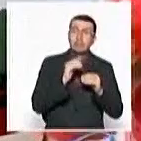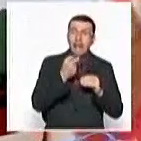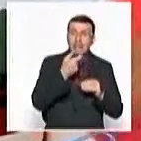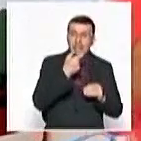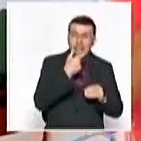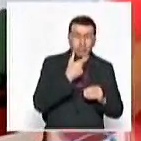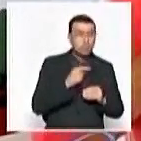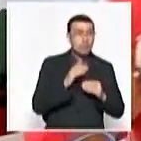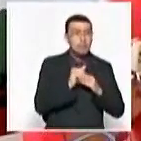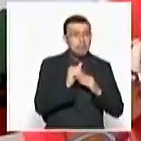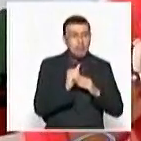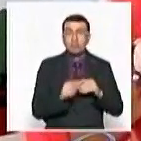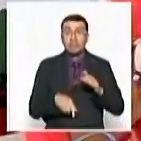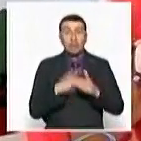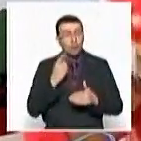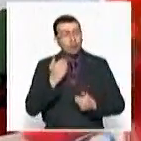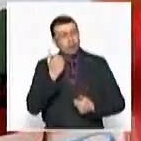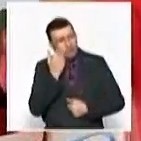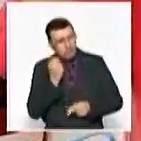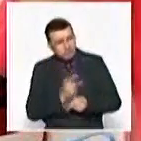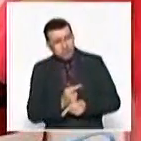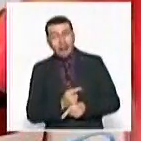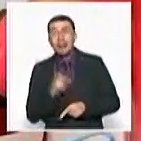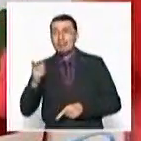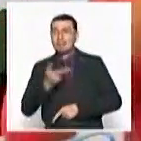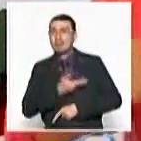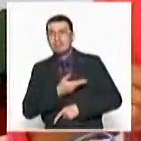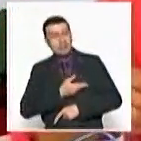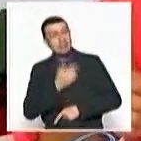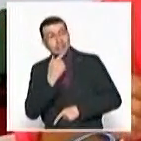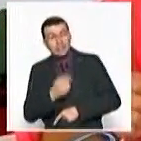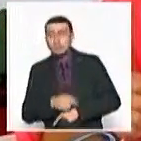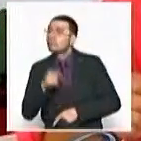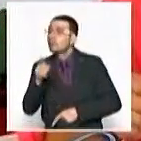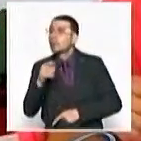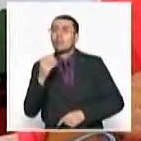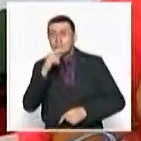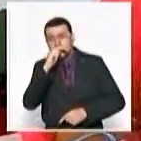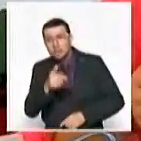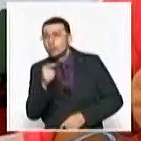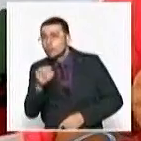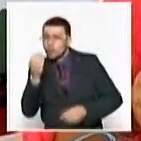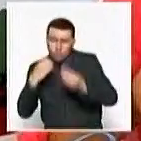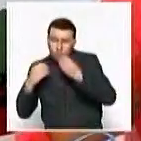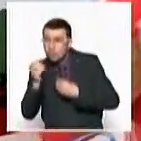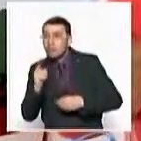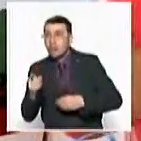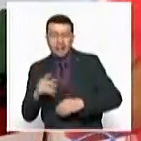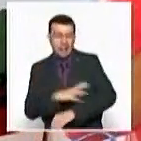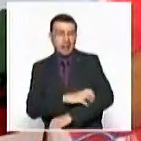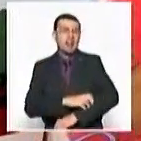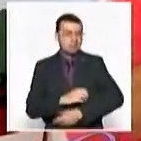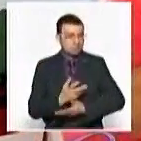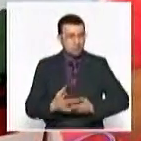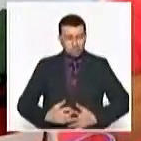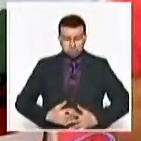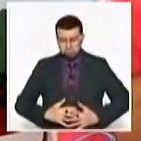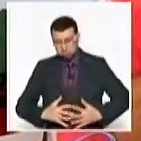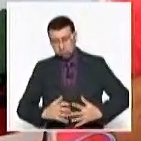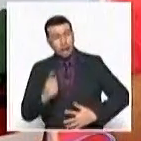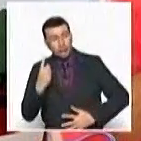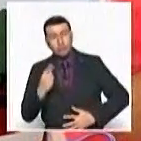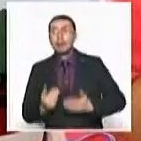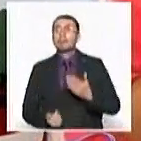esta cosa, y ahí mismo se enfermó. Entonces la mamá le dice uno al diagnóstico, doctor, ¿qué sea que el niño come eso? Y está alérgico. Entonces por eso empezamos un programa de